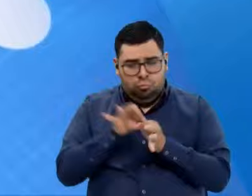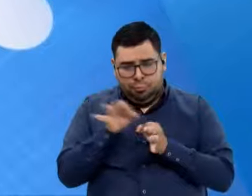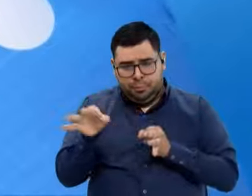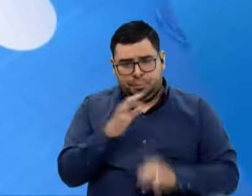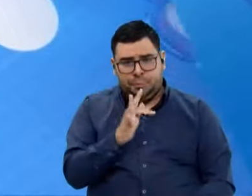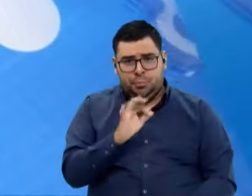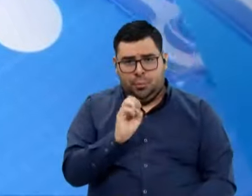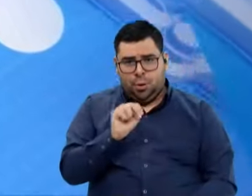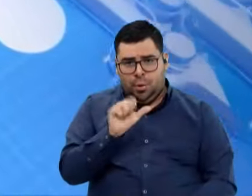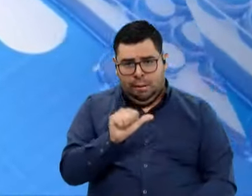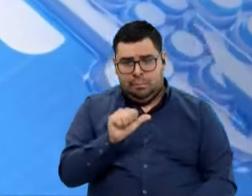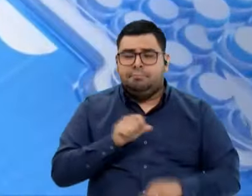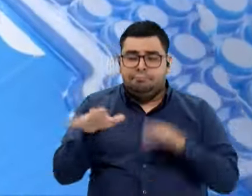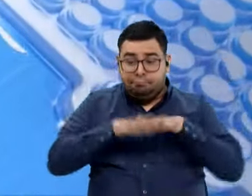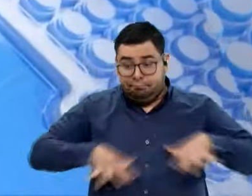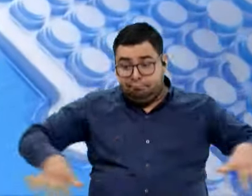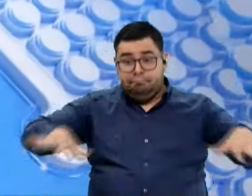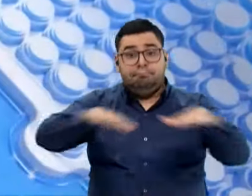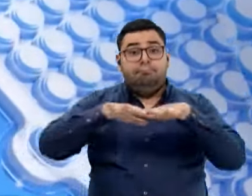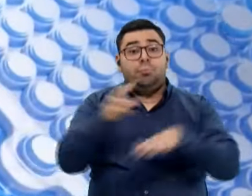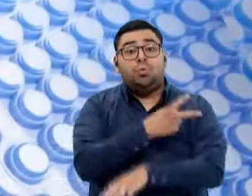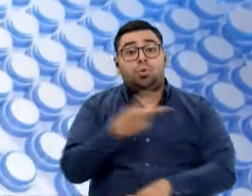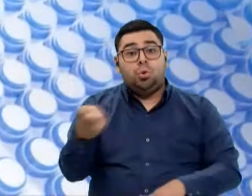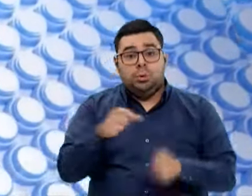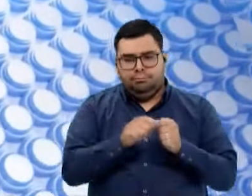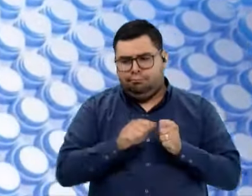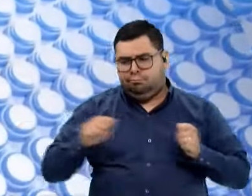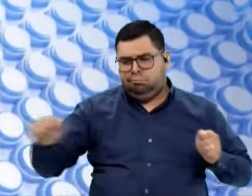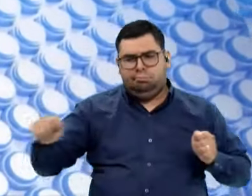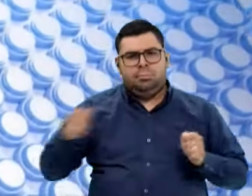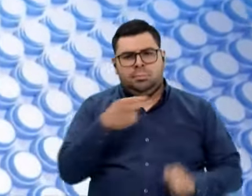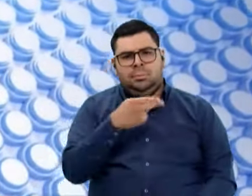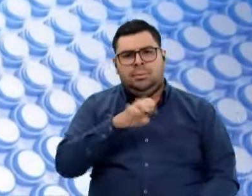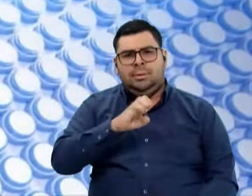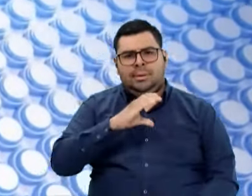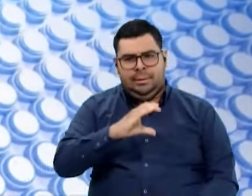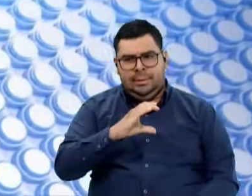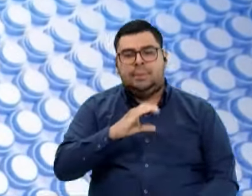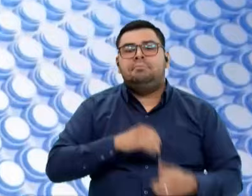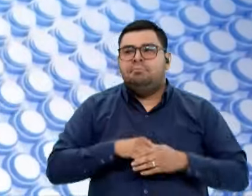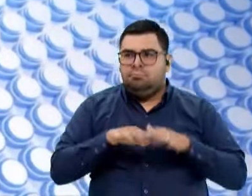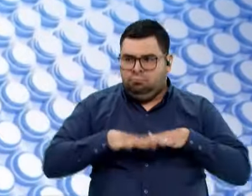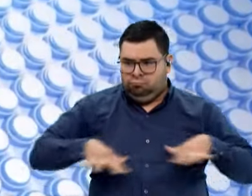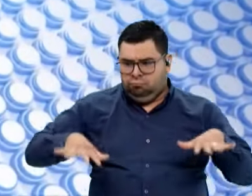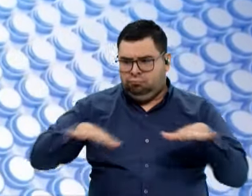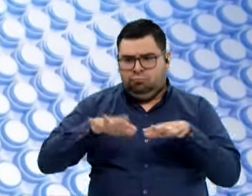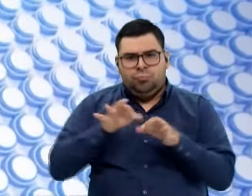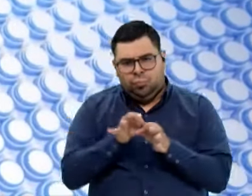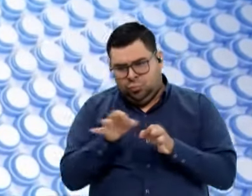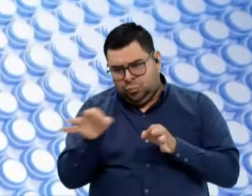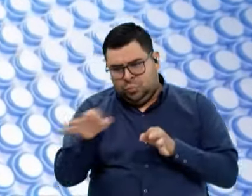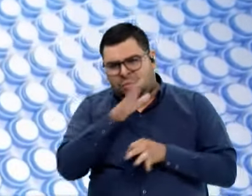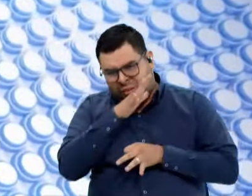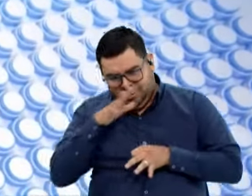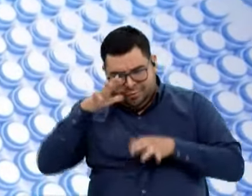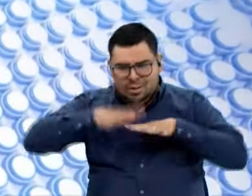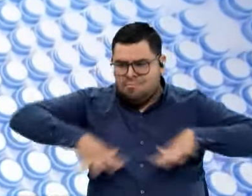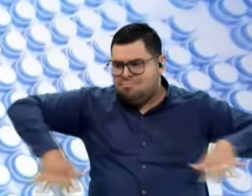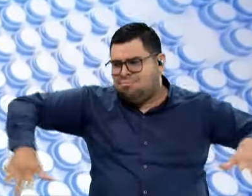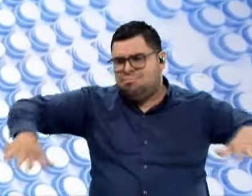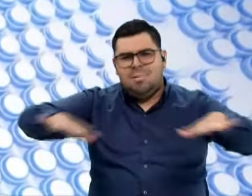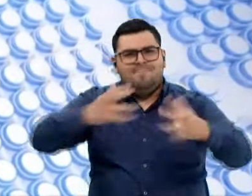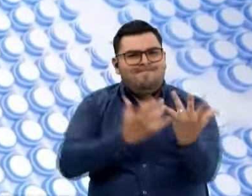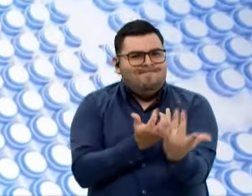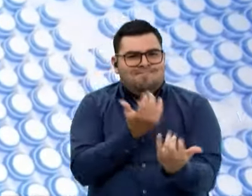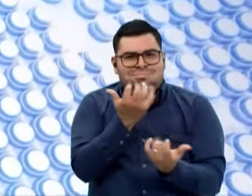de 200 hectáreas han resultado afectadas en el sector de Ucatá, entre los páramos de Berlín y Santurbán. El incendio cuenta